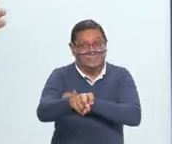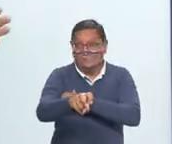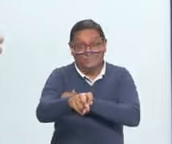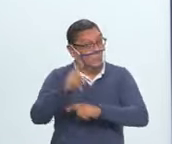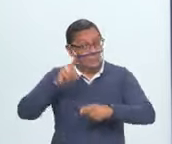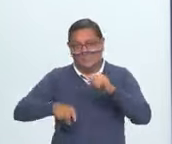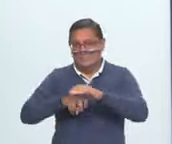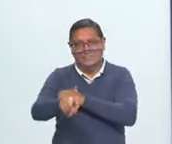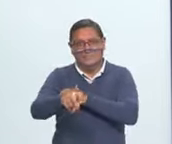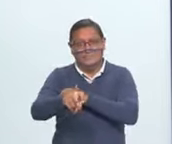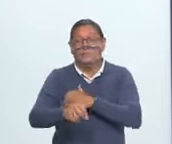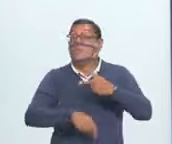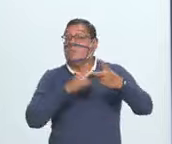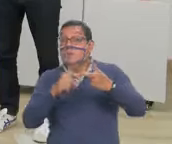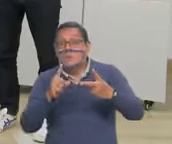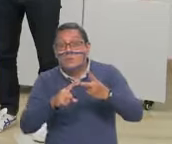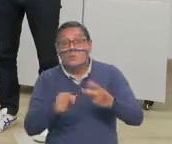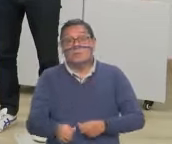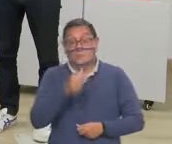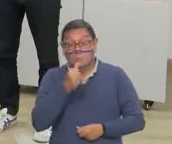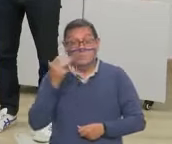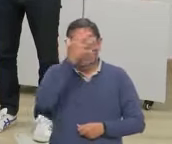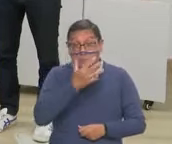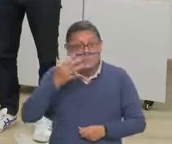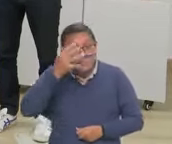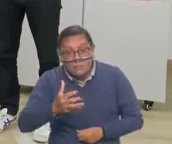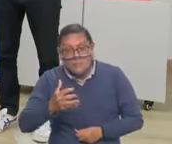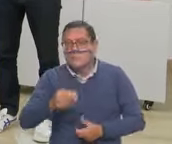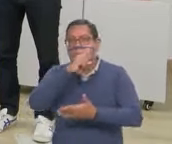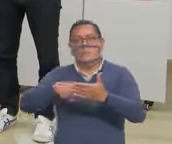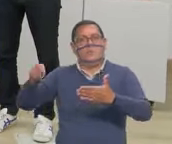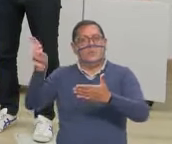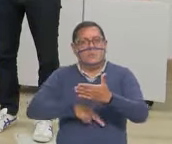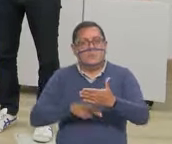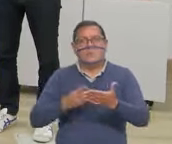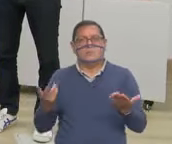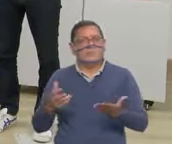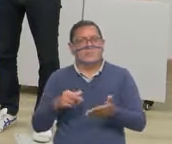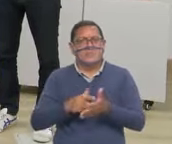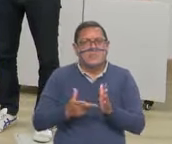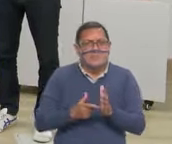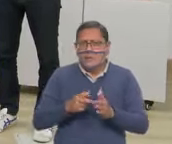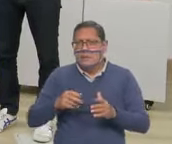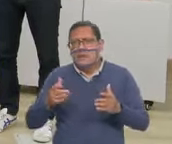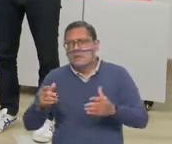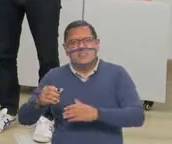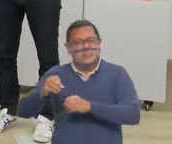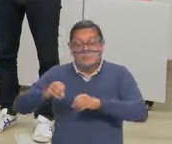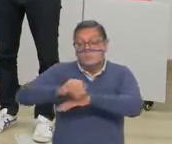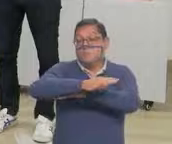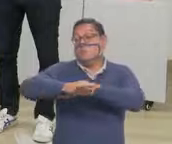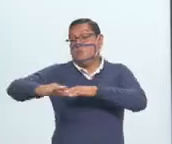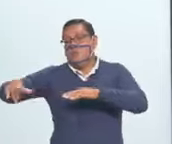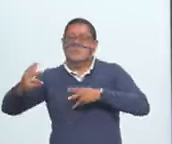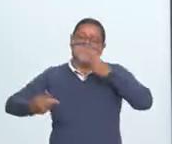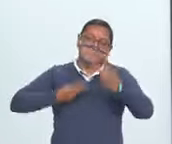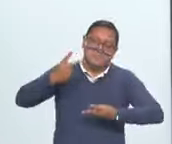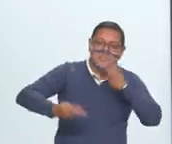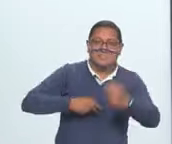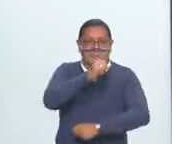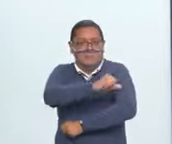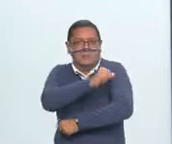el consumo como la venta de alcohol, se suspende la alternancia, se cierran las playas completamente,